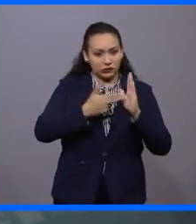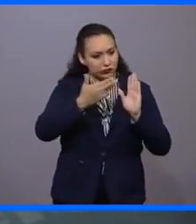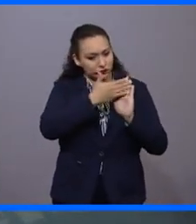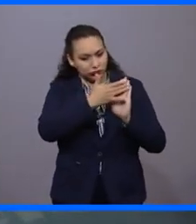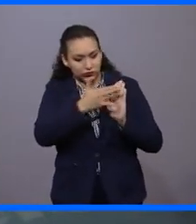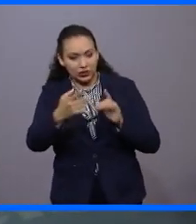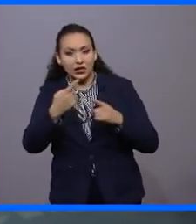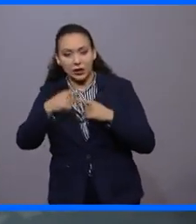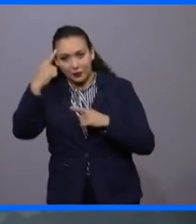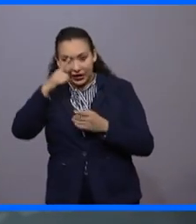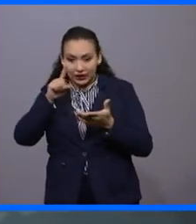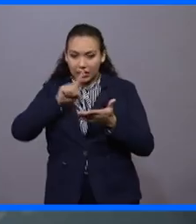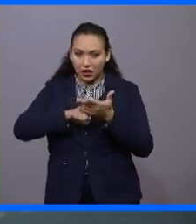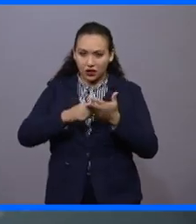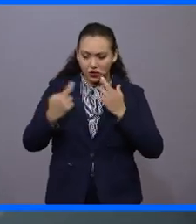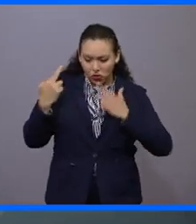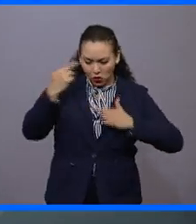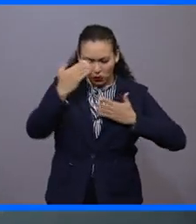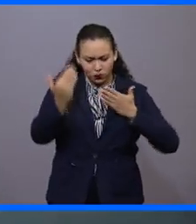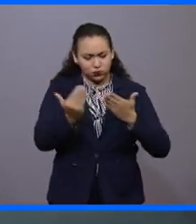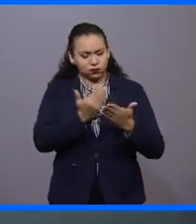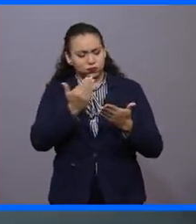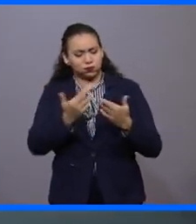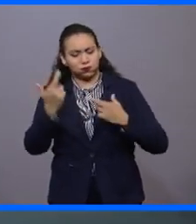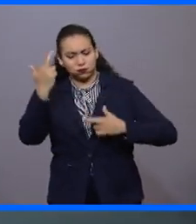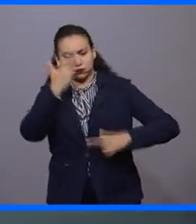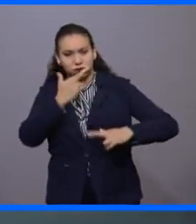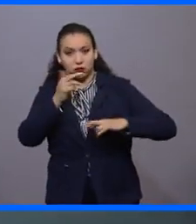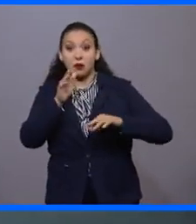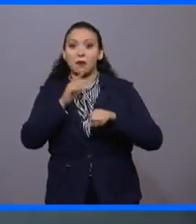integrantes estudiar directamente ciertos asuntos que son de